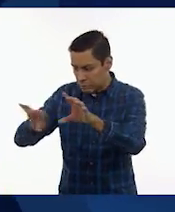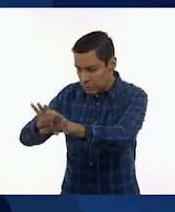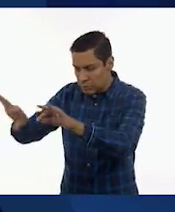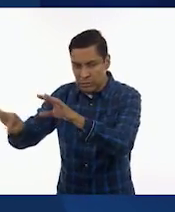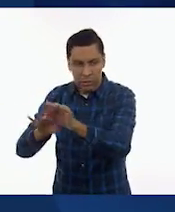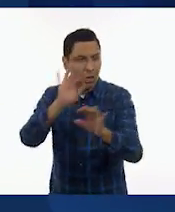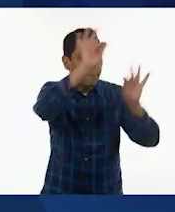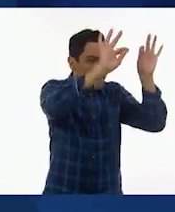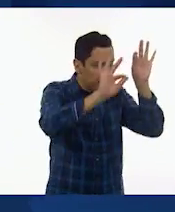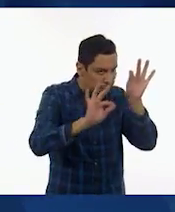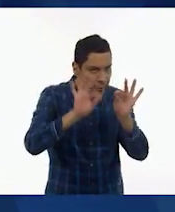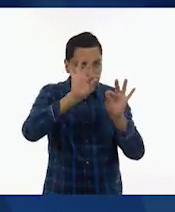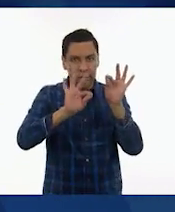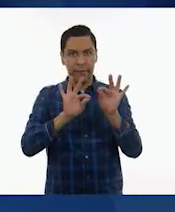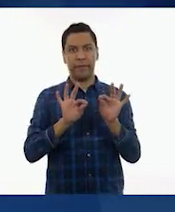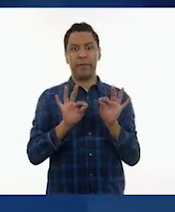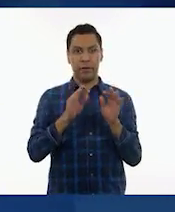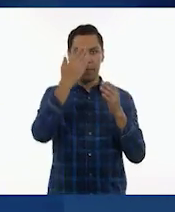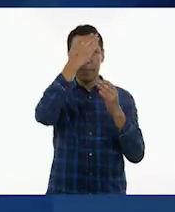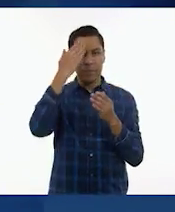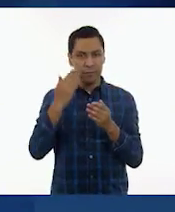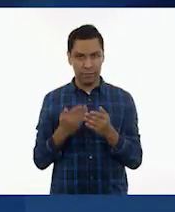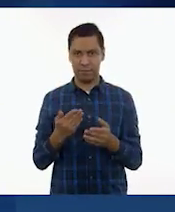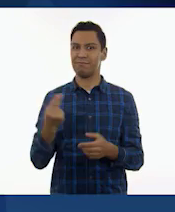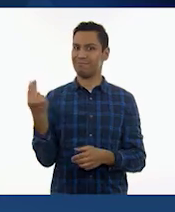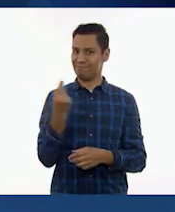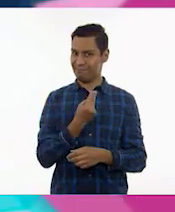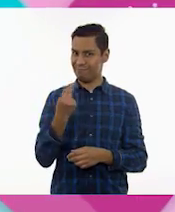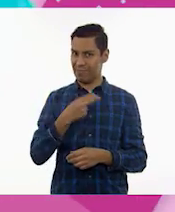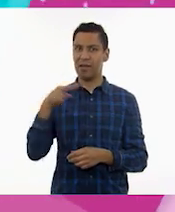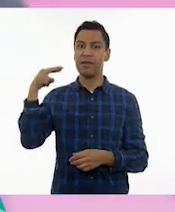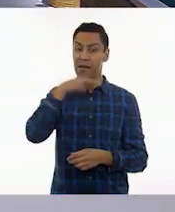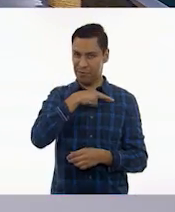realizar los ajustes, retoques y cambios necesarios.